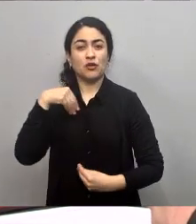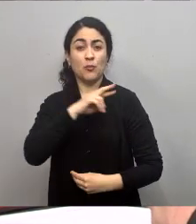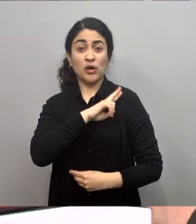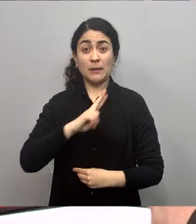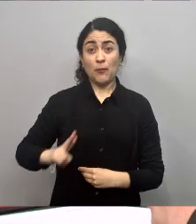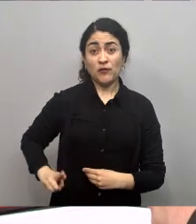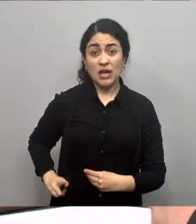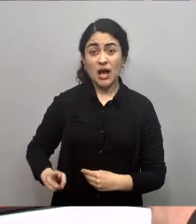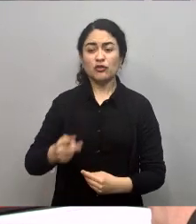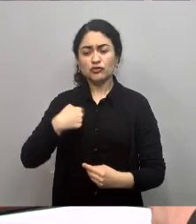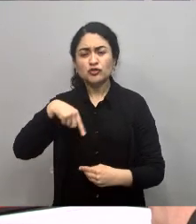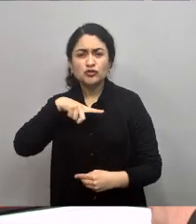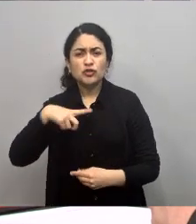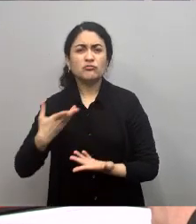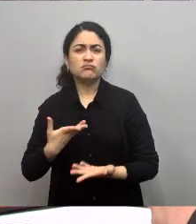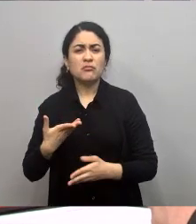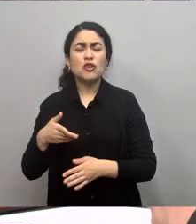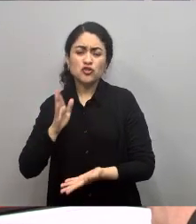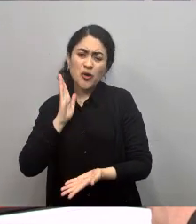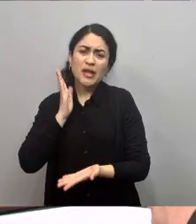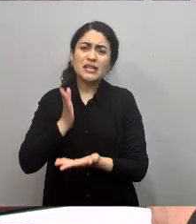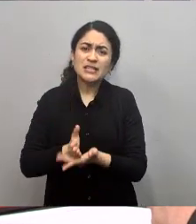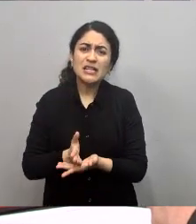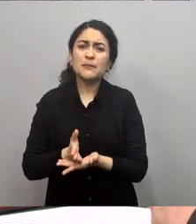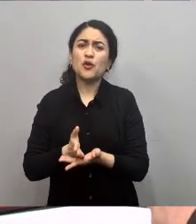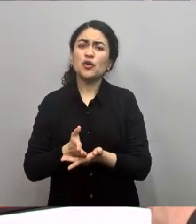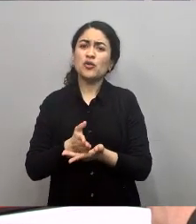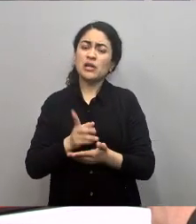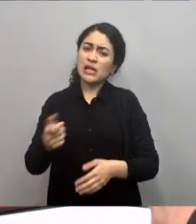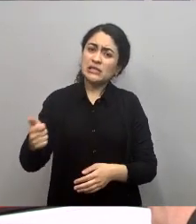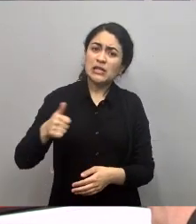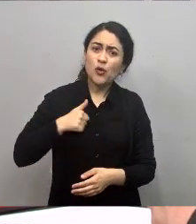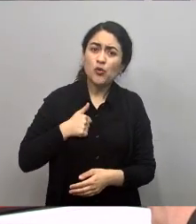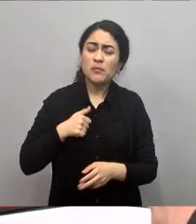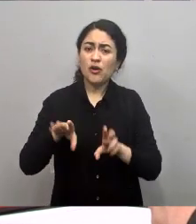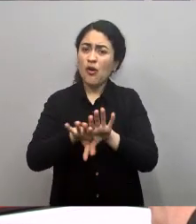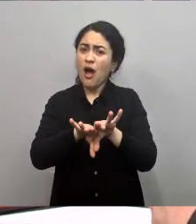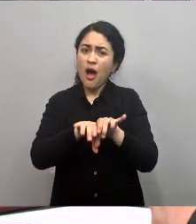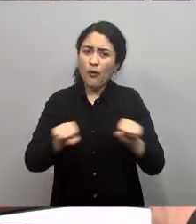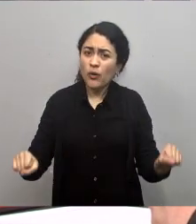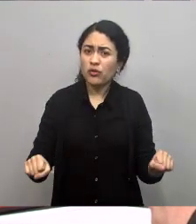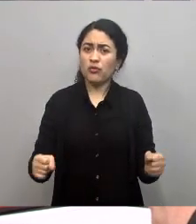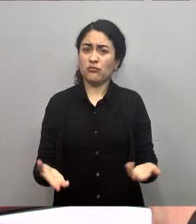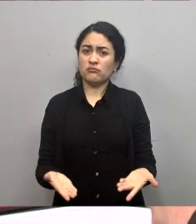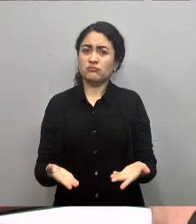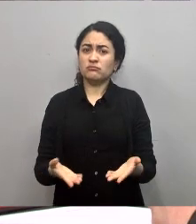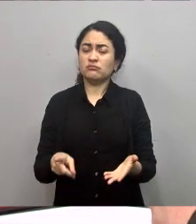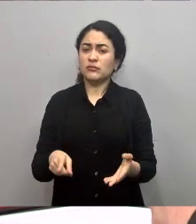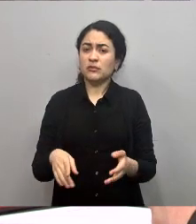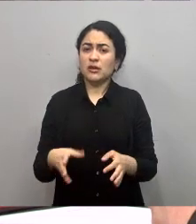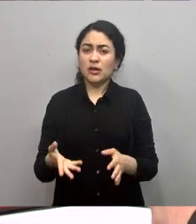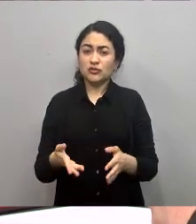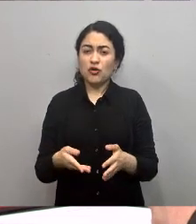republicano, lo que nosotros exigimos es nada más que se cumplan los convenios mandatos. En los